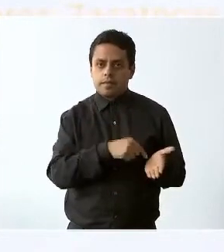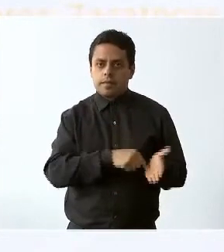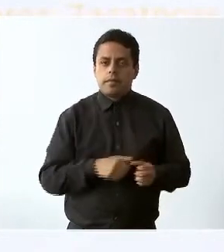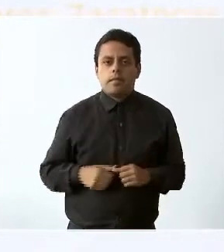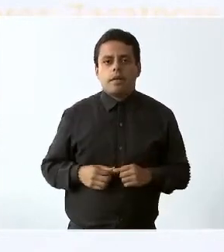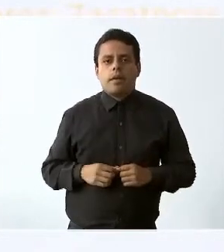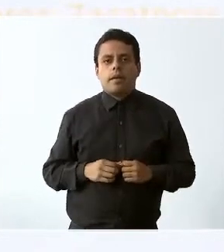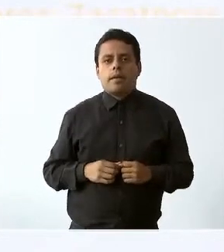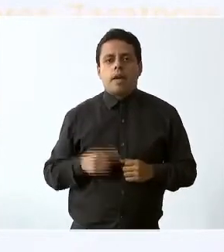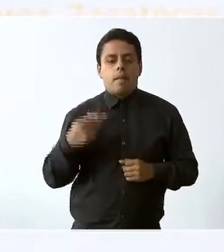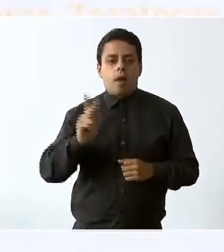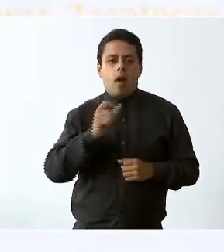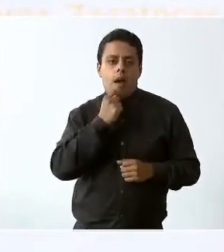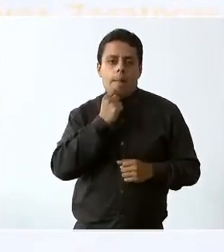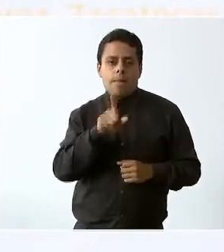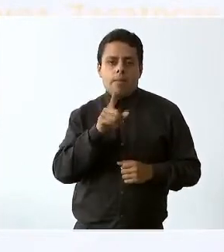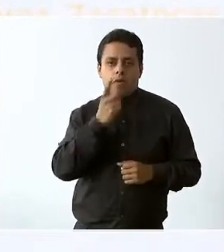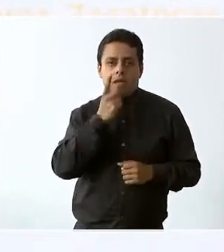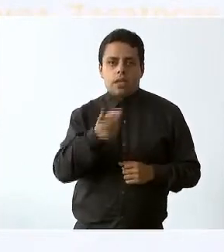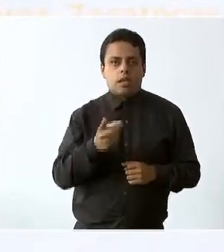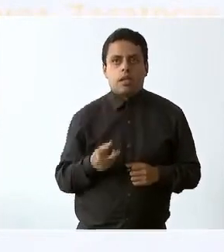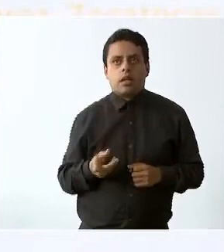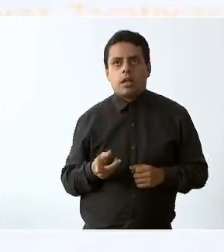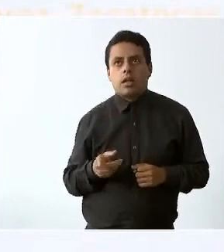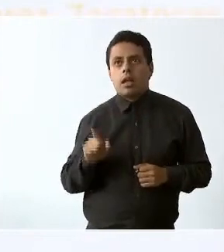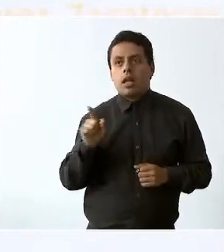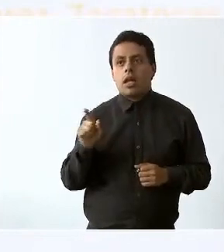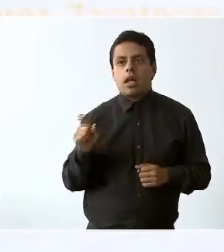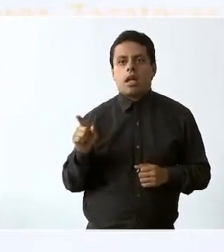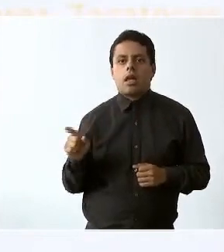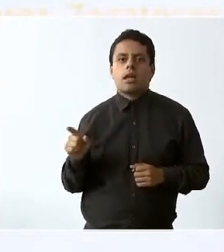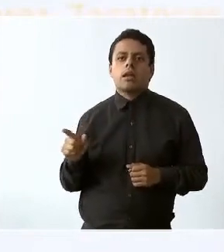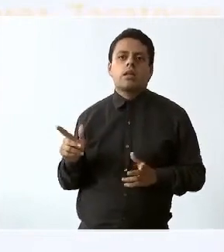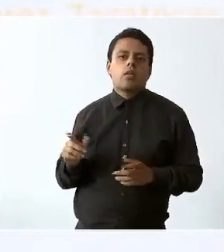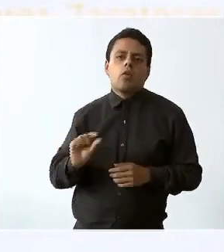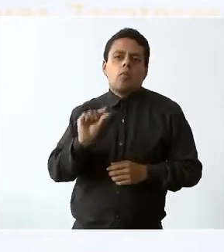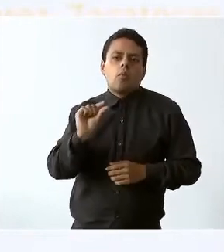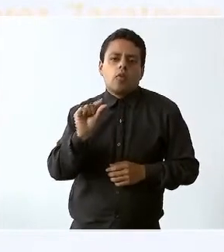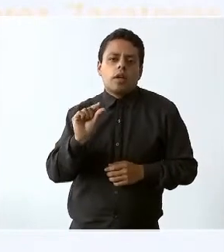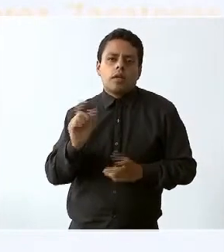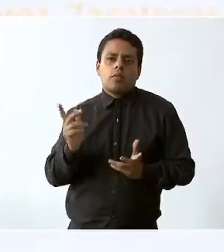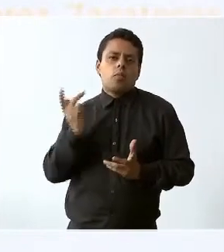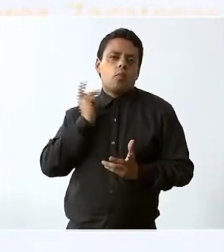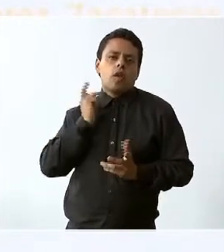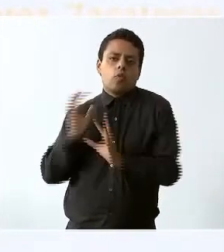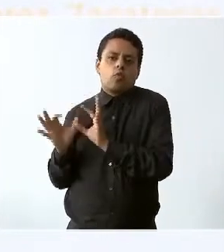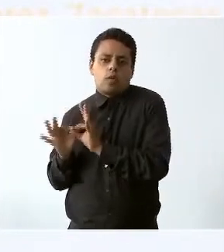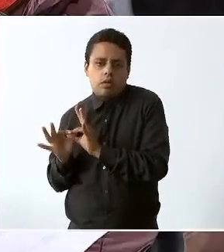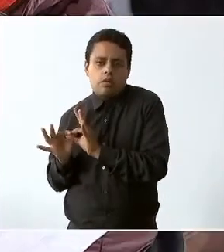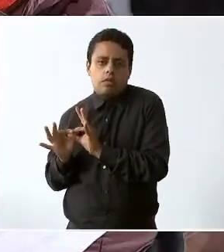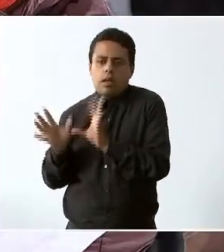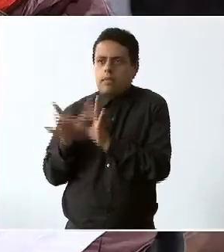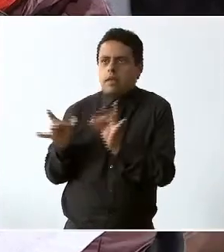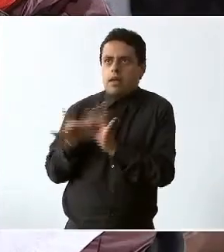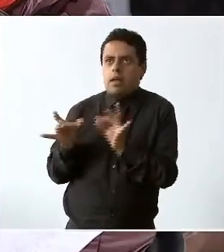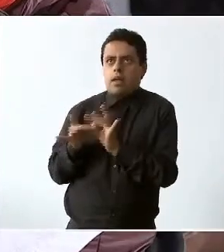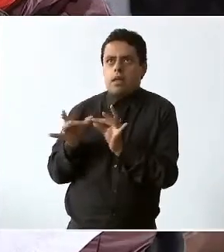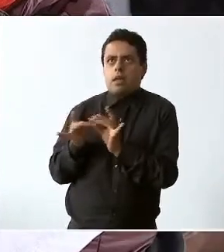que en su breve paso por el servicio público,